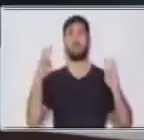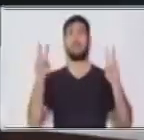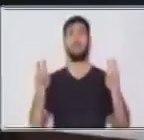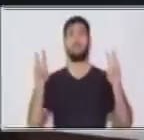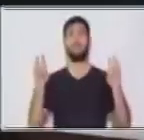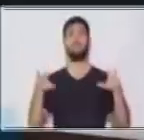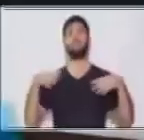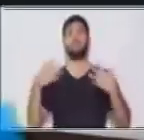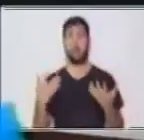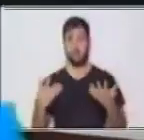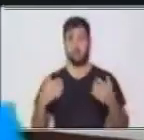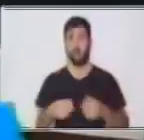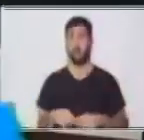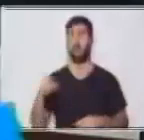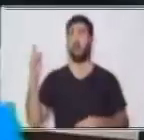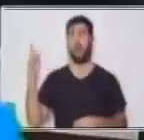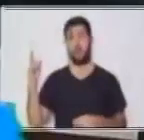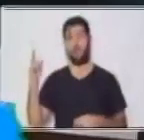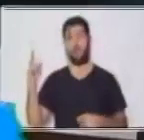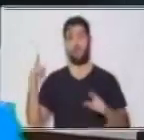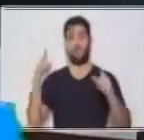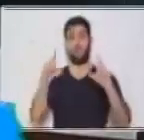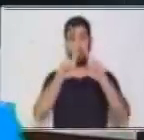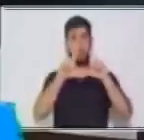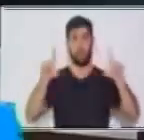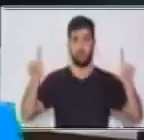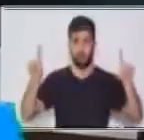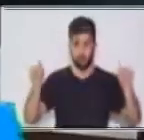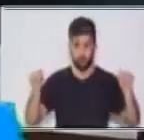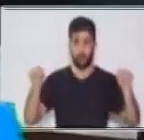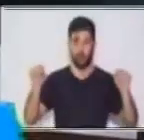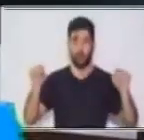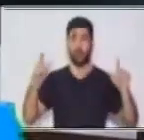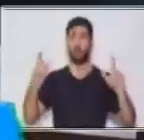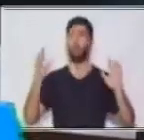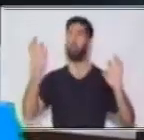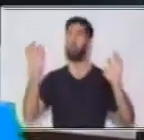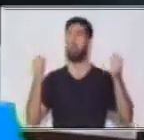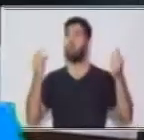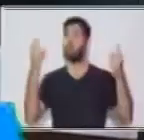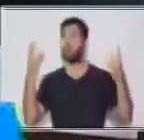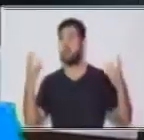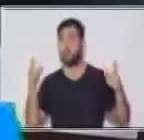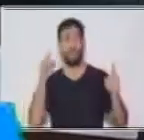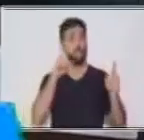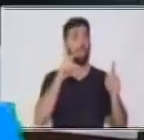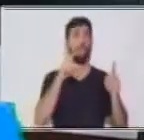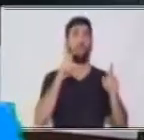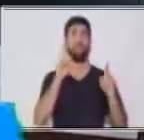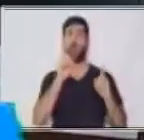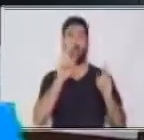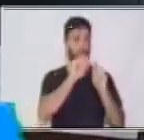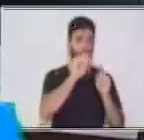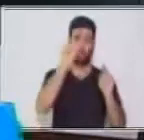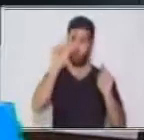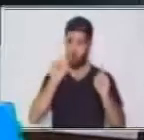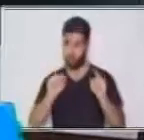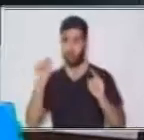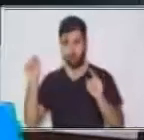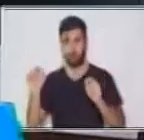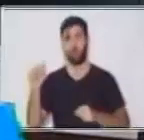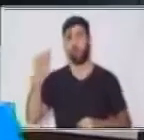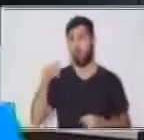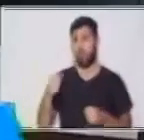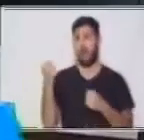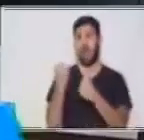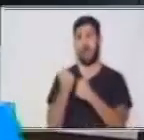de coordenadas rectangulares y polares del área de matemáticas. Contamos también hoy con el apoyo